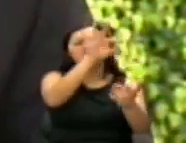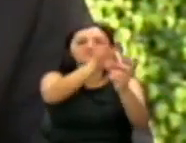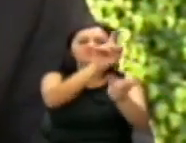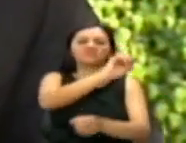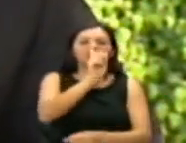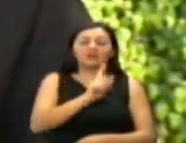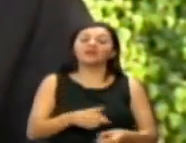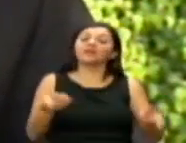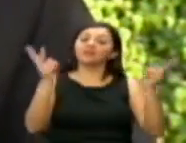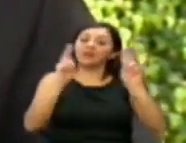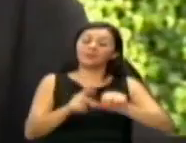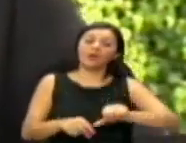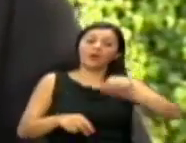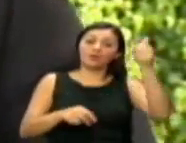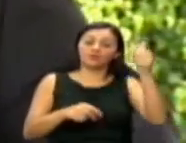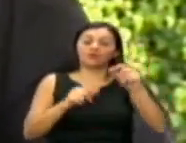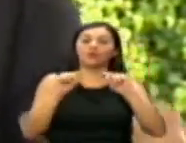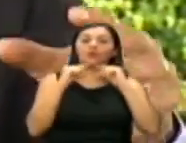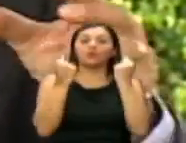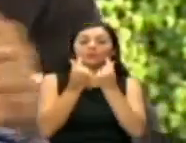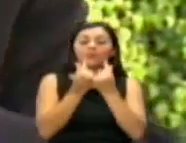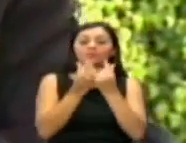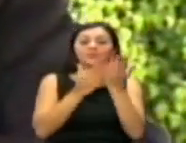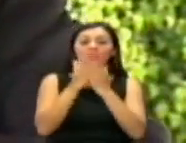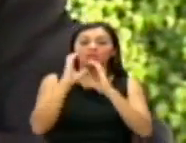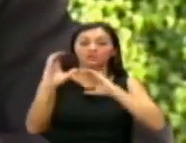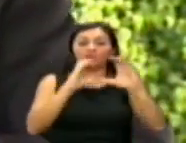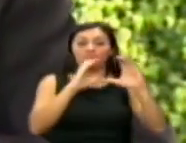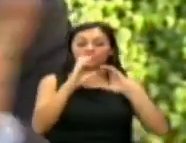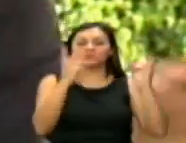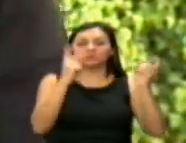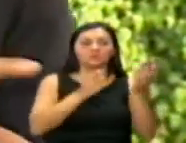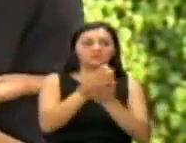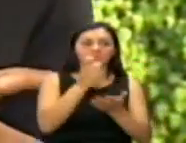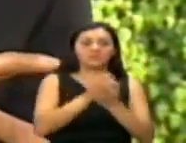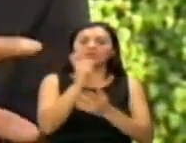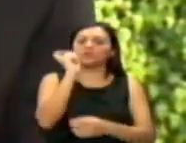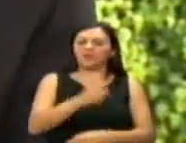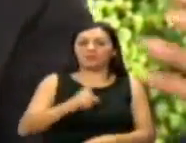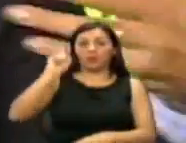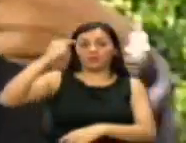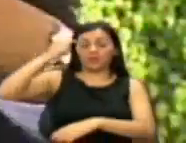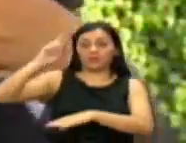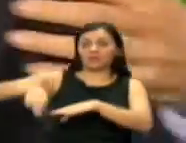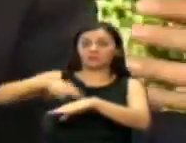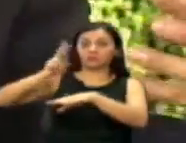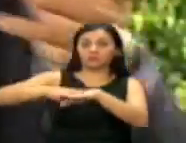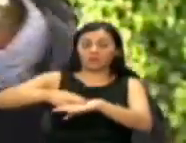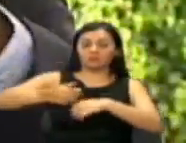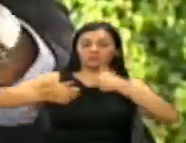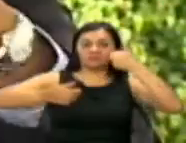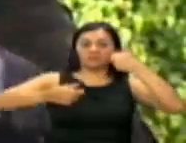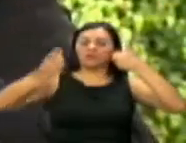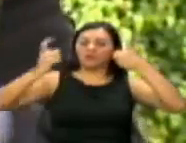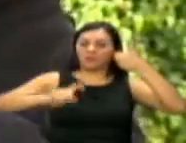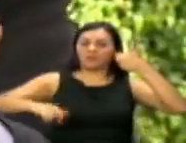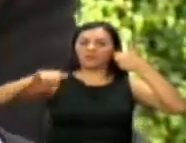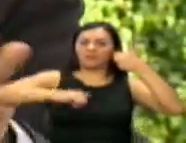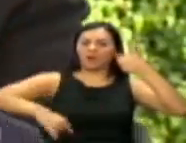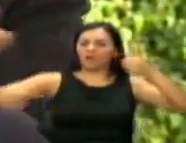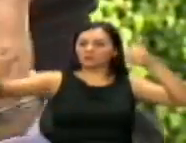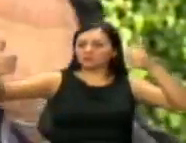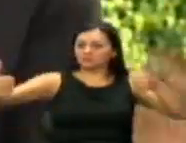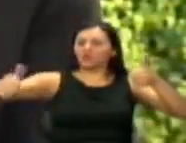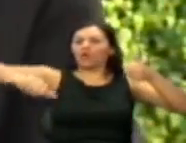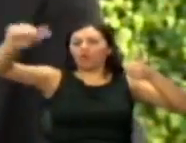la prensa, ¿no?, que posicionó que era bueno tener un gobierno nacional de una tendencia y los gobiernos locales de otra, para la contradicción y los cuentos de